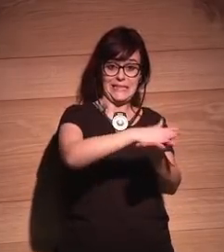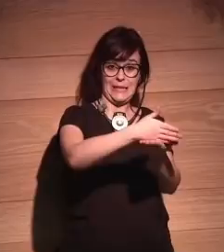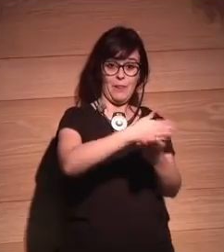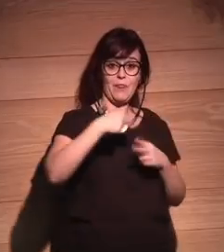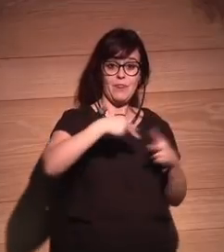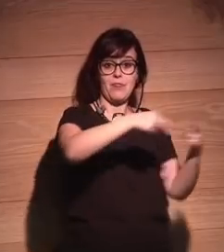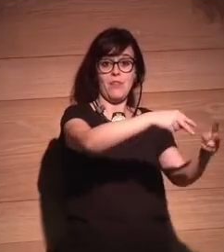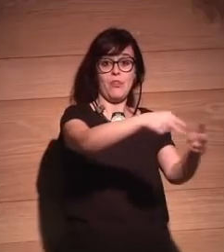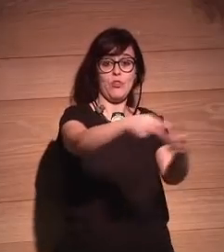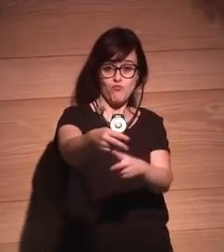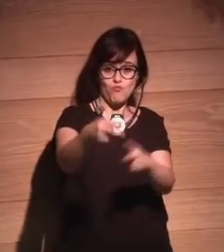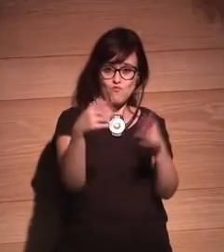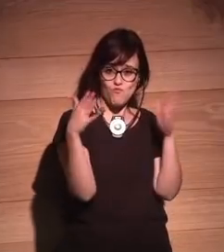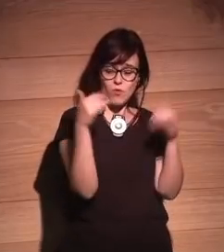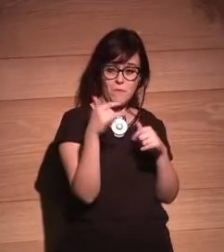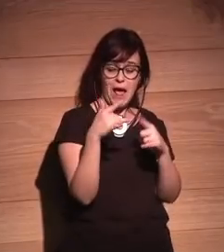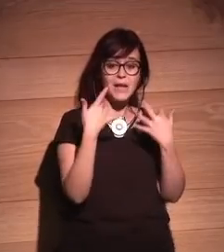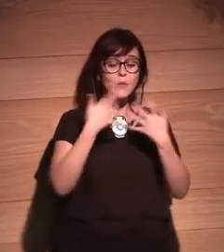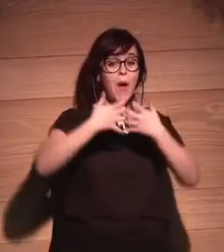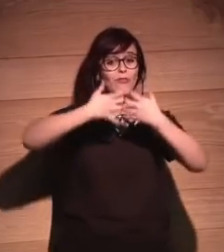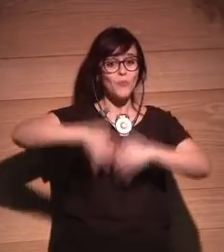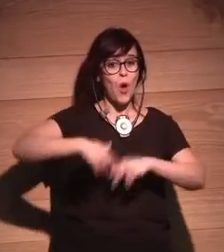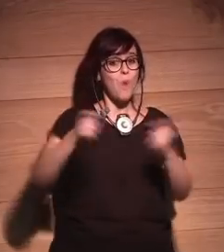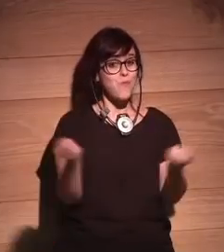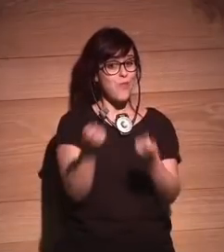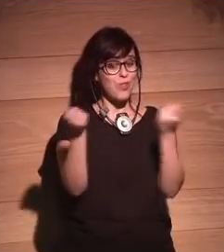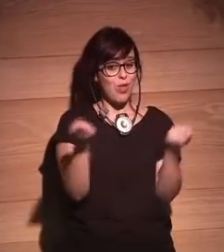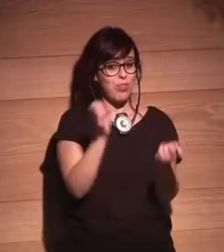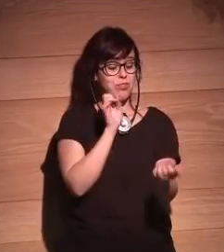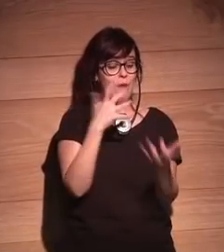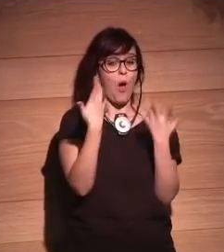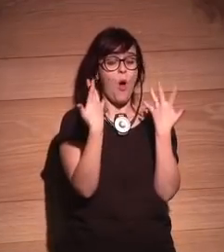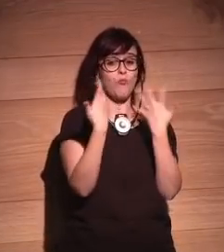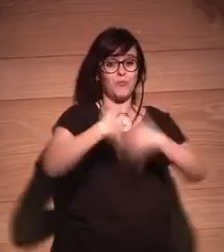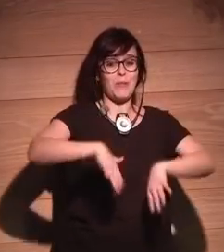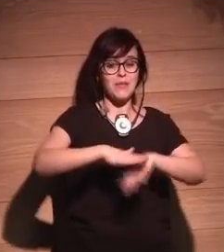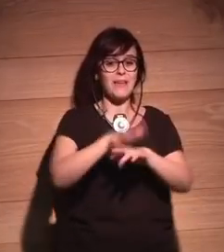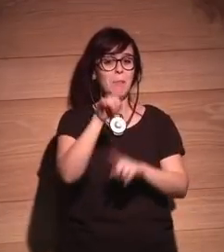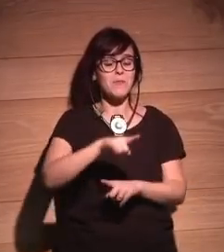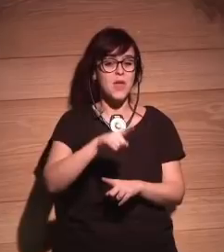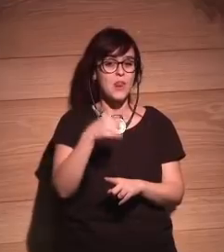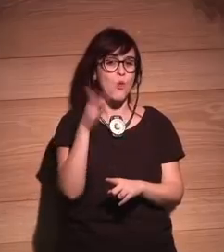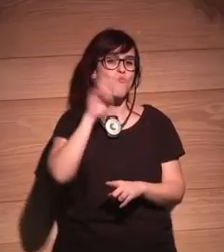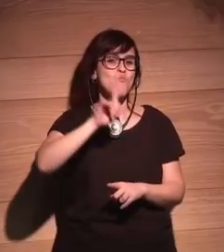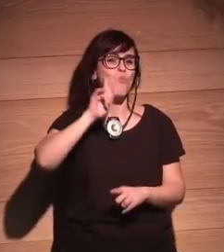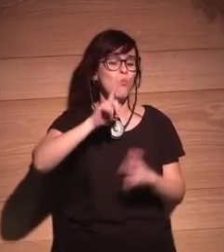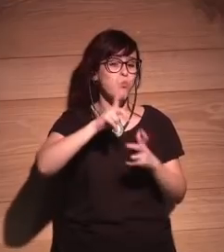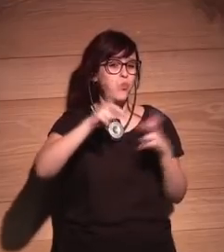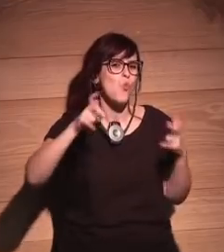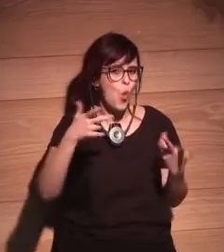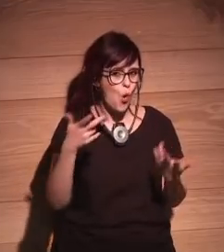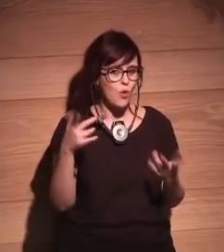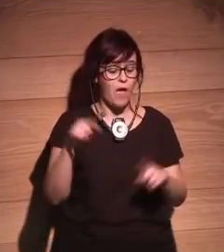desintermediación ha facilitado la automatización de la propaganda y del bulo, y es el caldo de cultivo